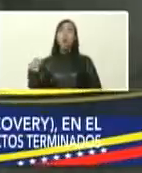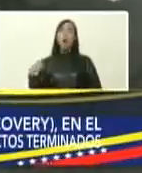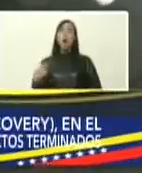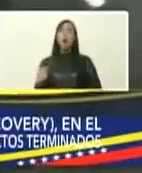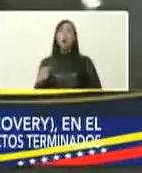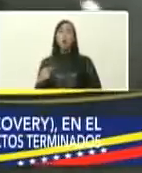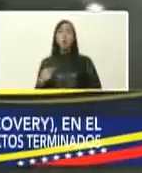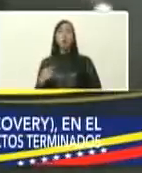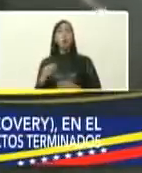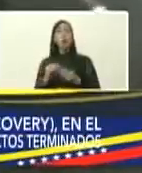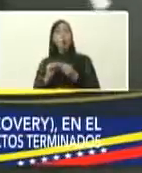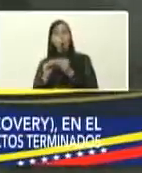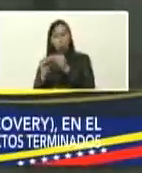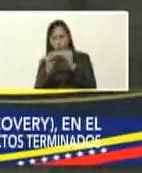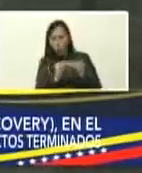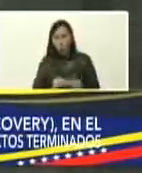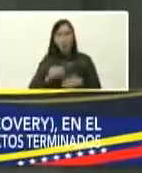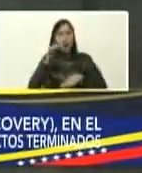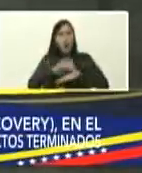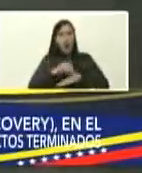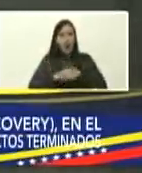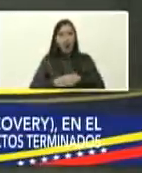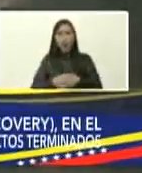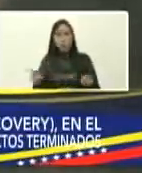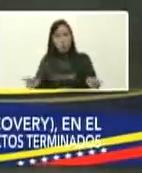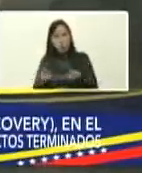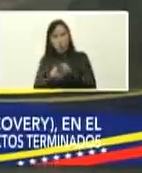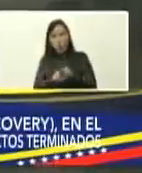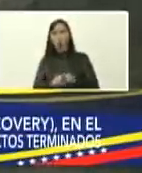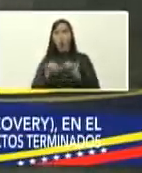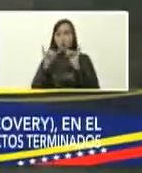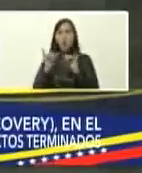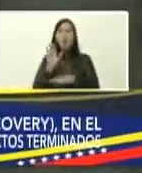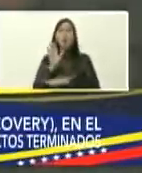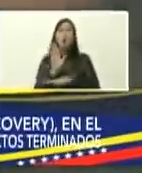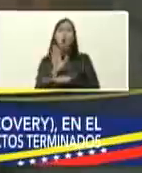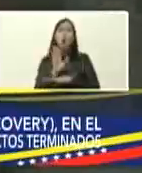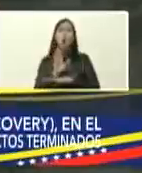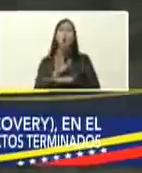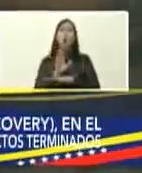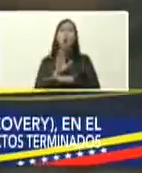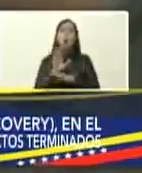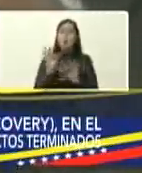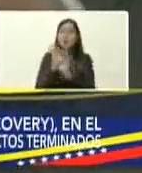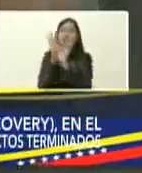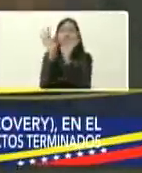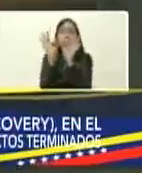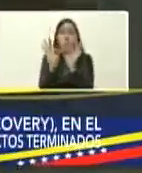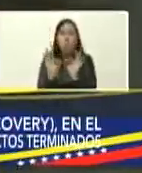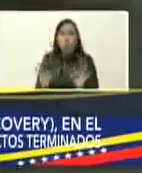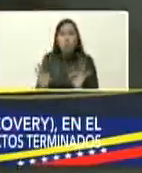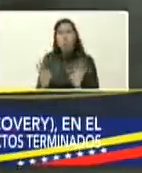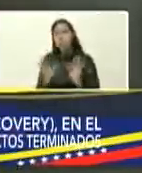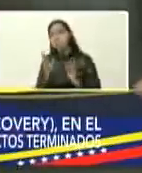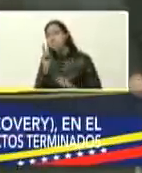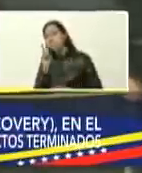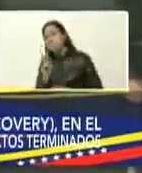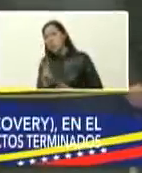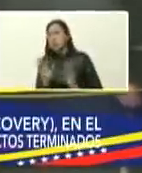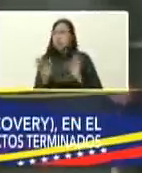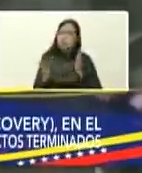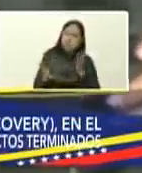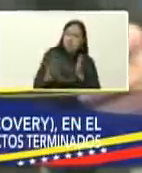sale del concepto del calzado clásico de seguridad, que es un zapato que no era muy bonito, no era